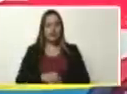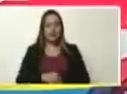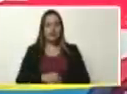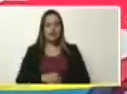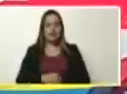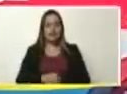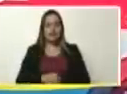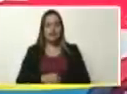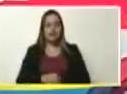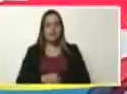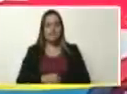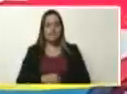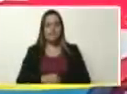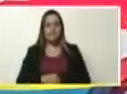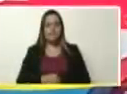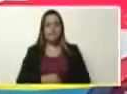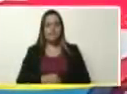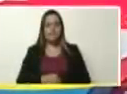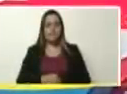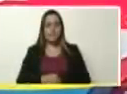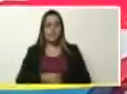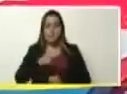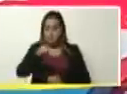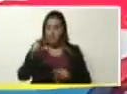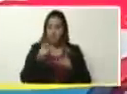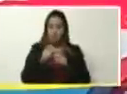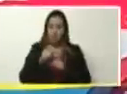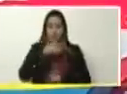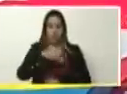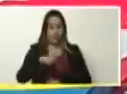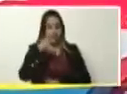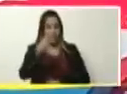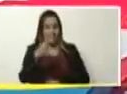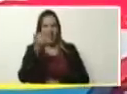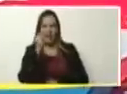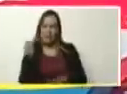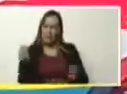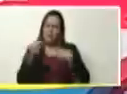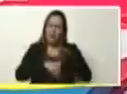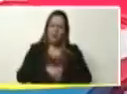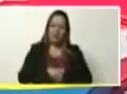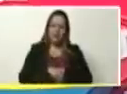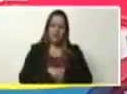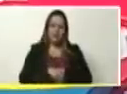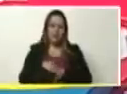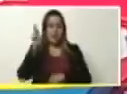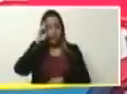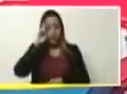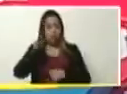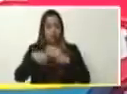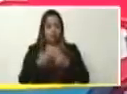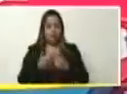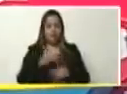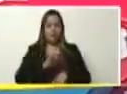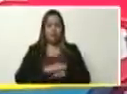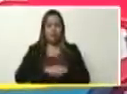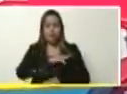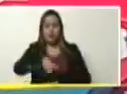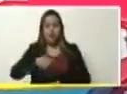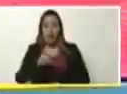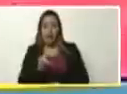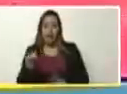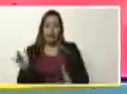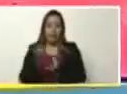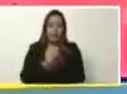Por eso, esa consigna que nosotros decimos tiene más razón que nunca. Porque nosotros hemos logrado